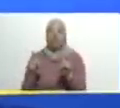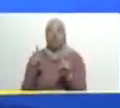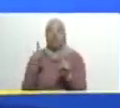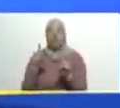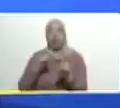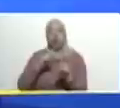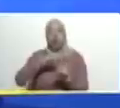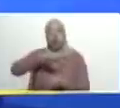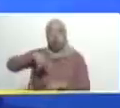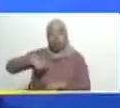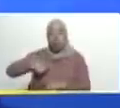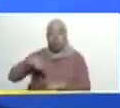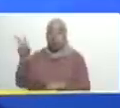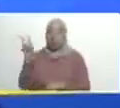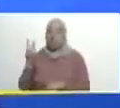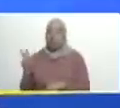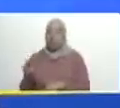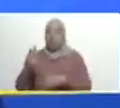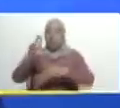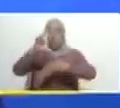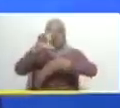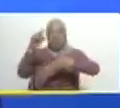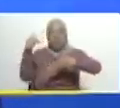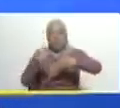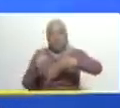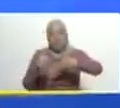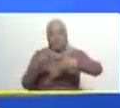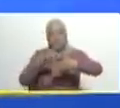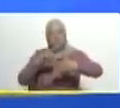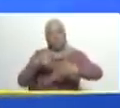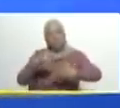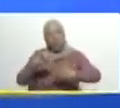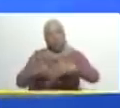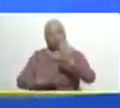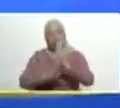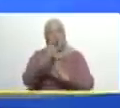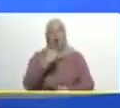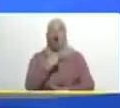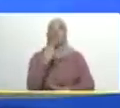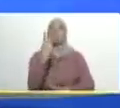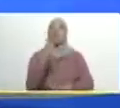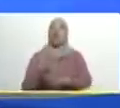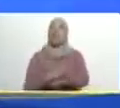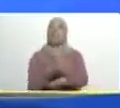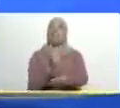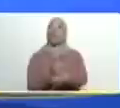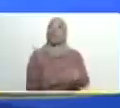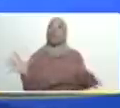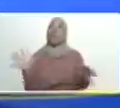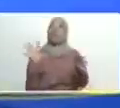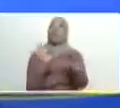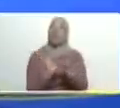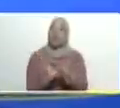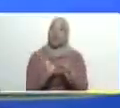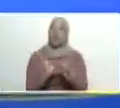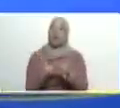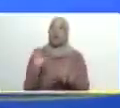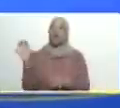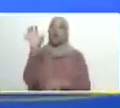el sur, el llamado sur global, tenga una voz unida, una voz